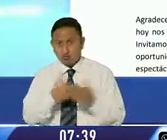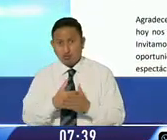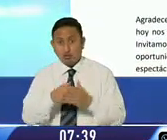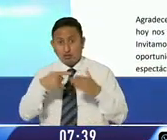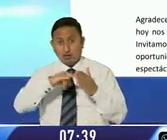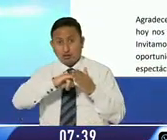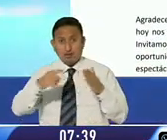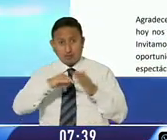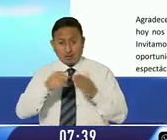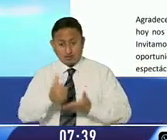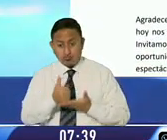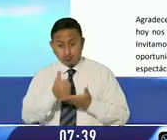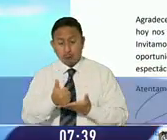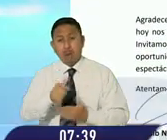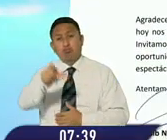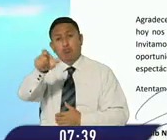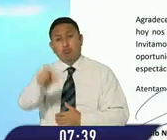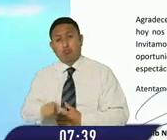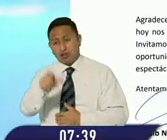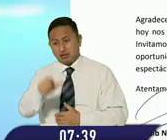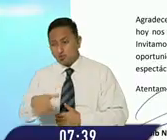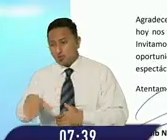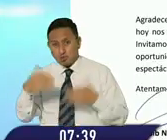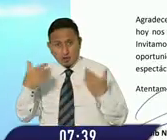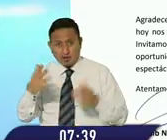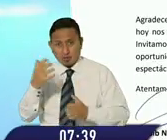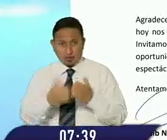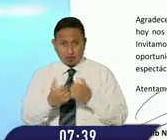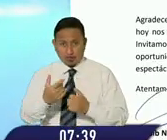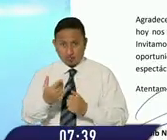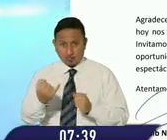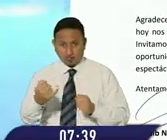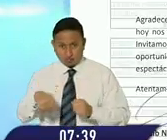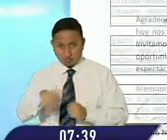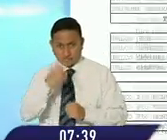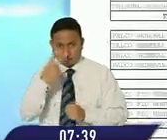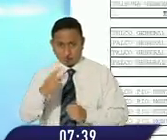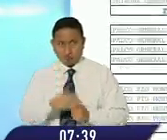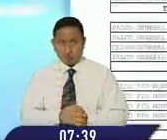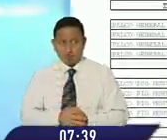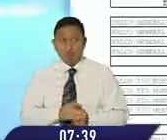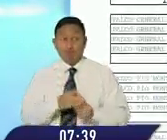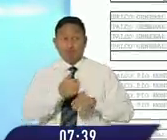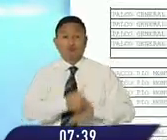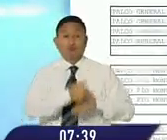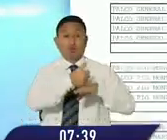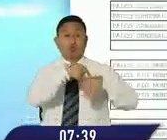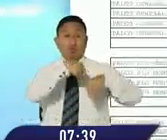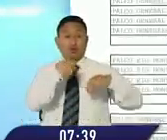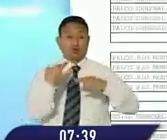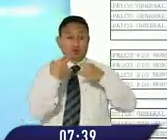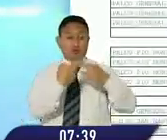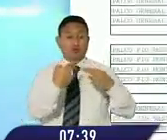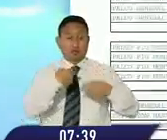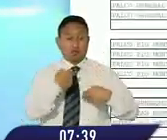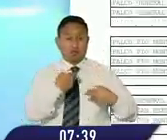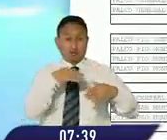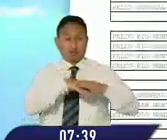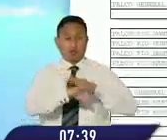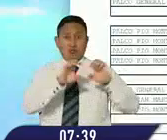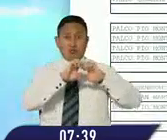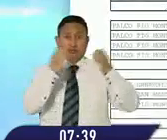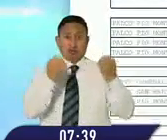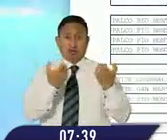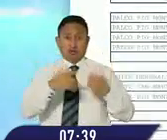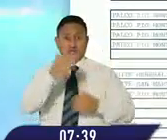contingente tecnológico para identificar otro tipo de amenazas, de cualquier índole, con las autoridades que corresponda dentro de nuestras instalaciones para